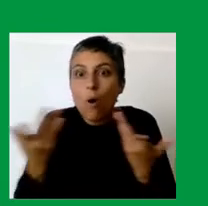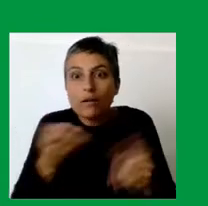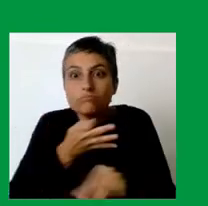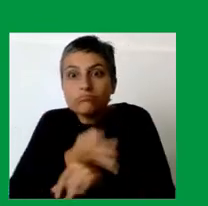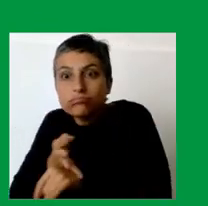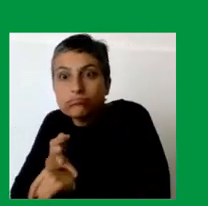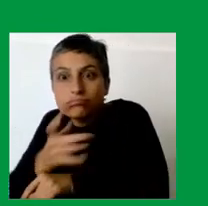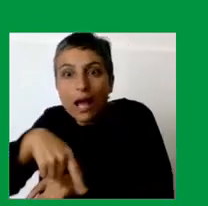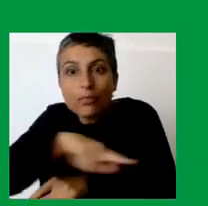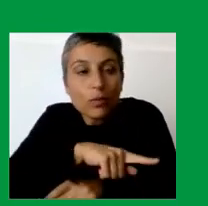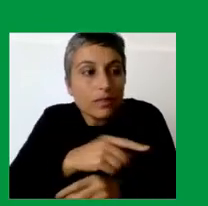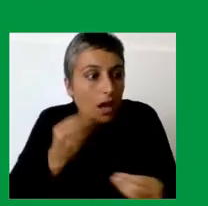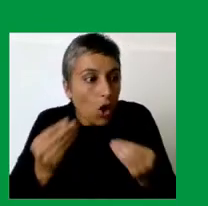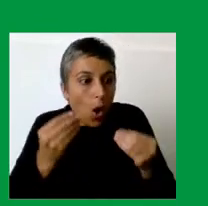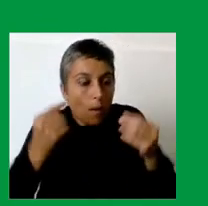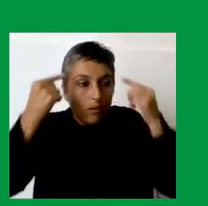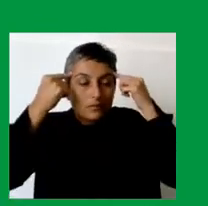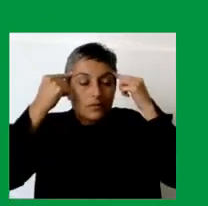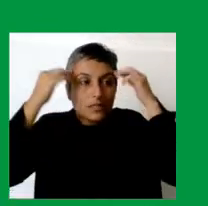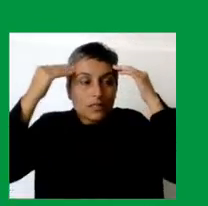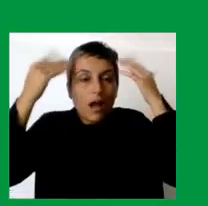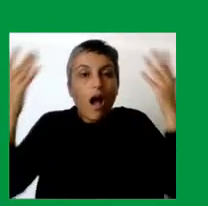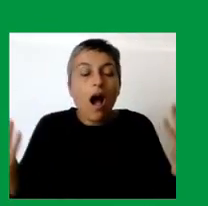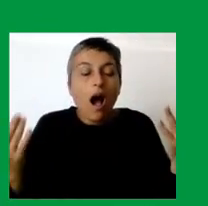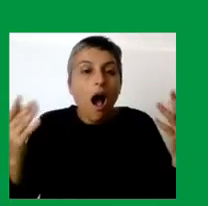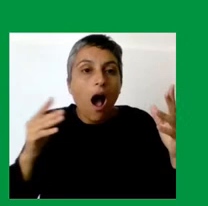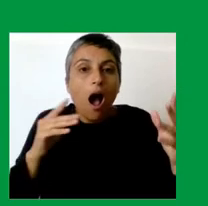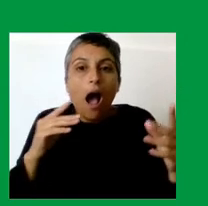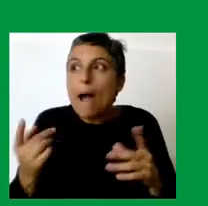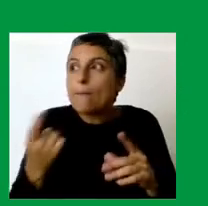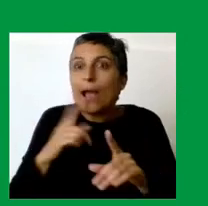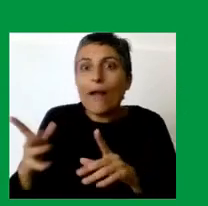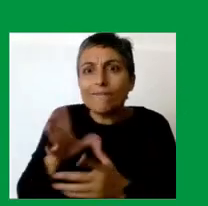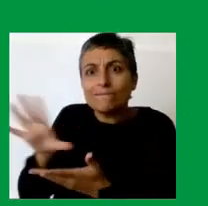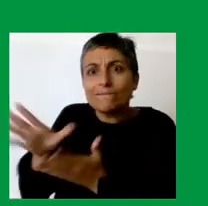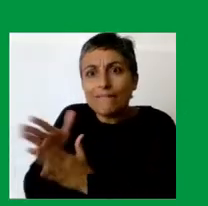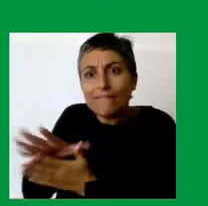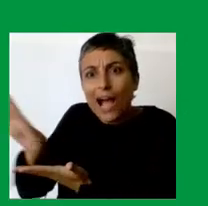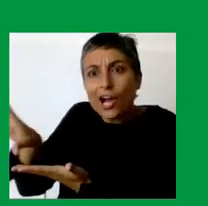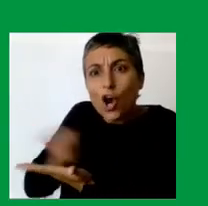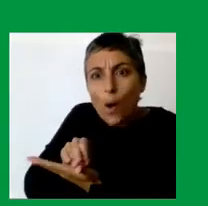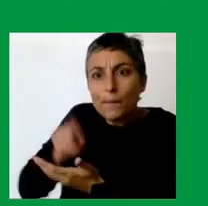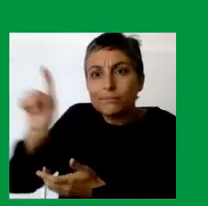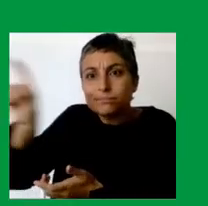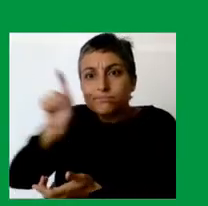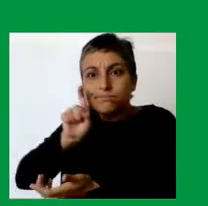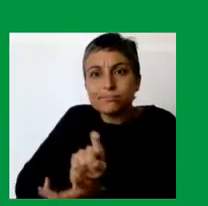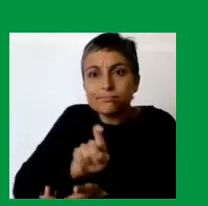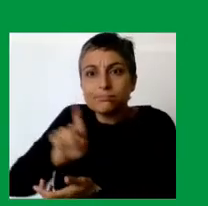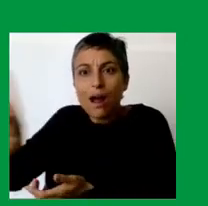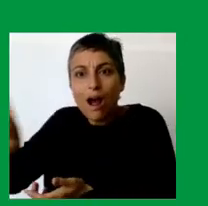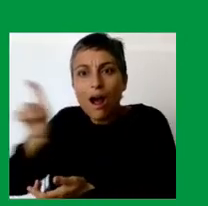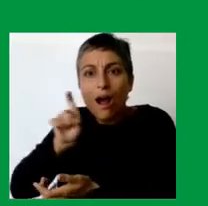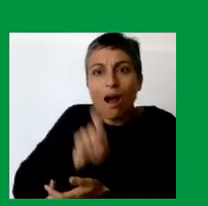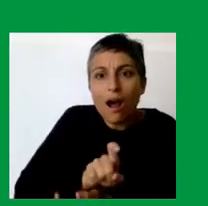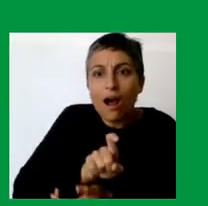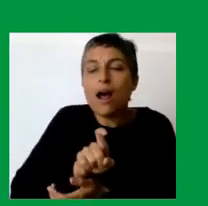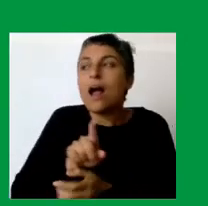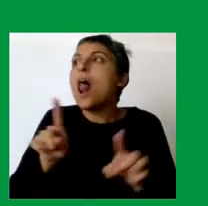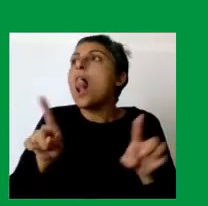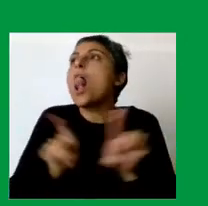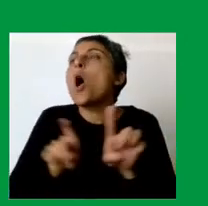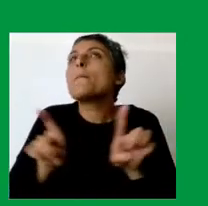nuestras chicas y evitar que copien, que hagan copy-paste de la Wikipedia? Pasó